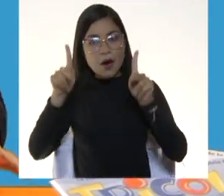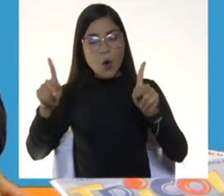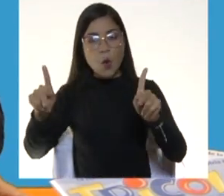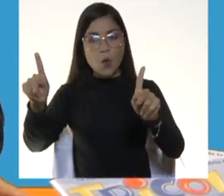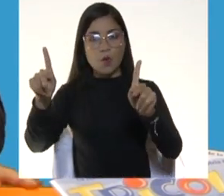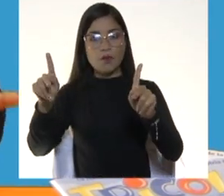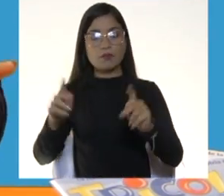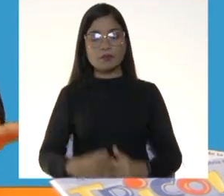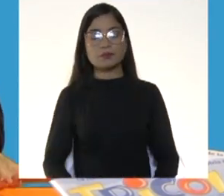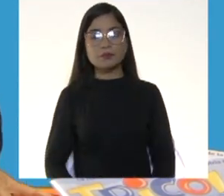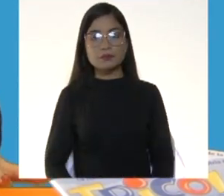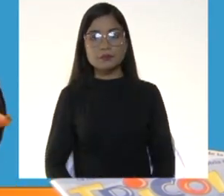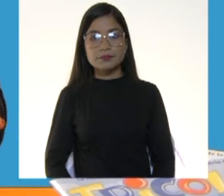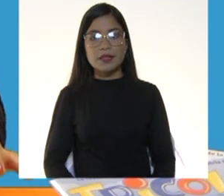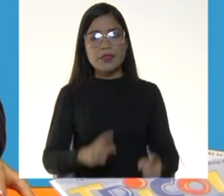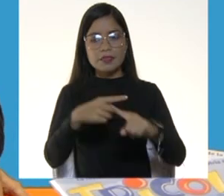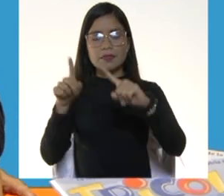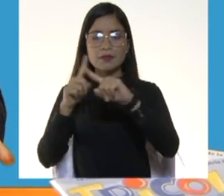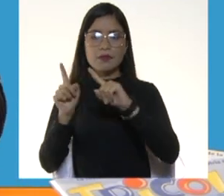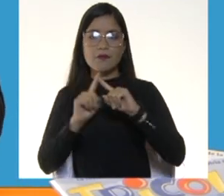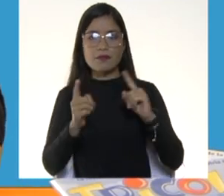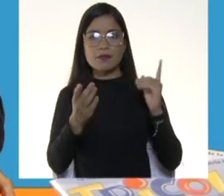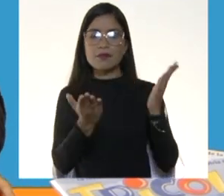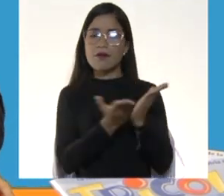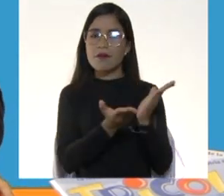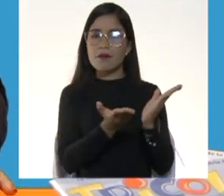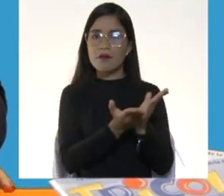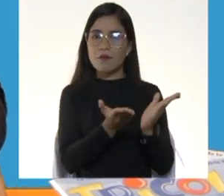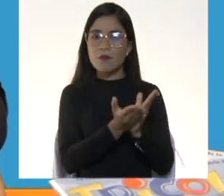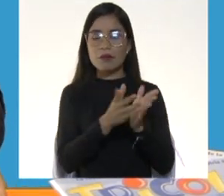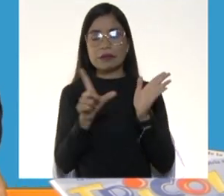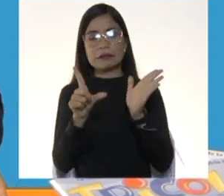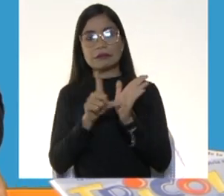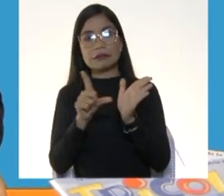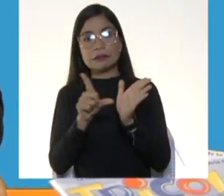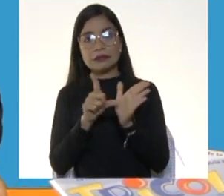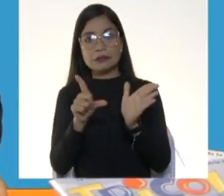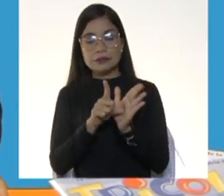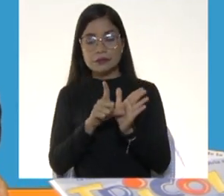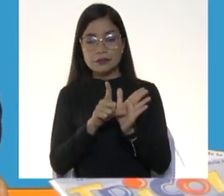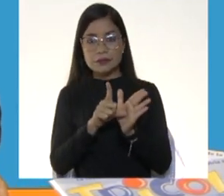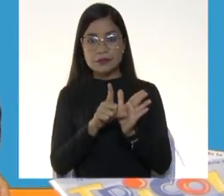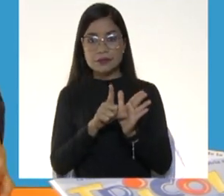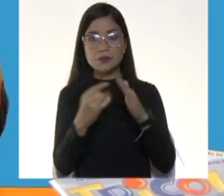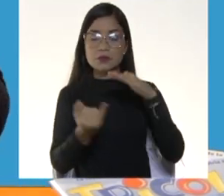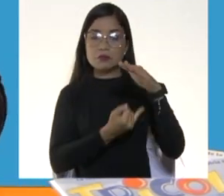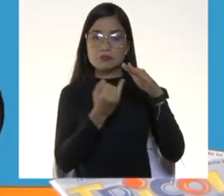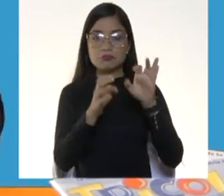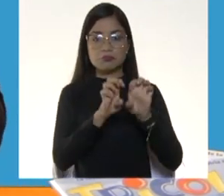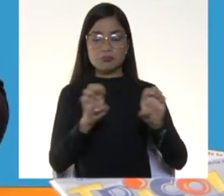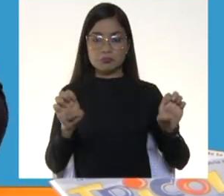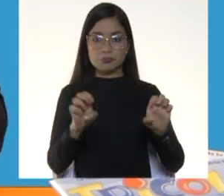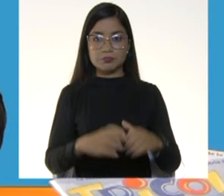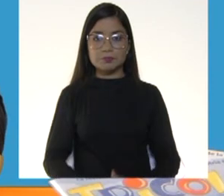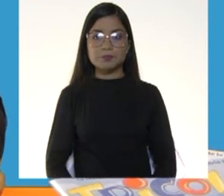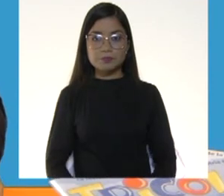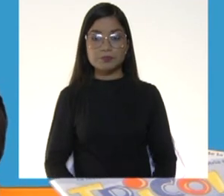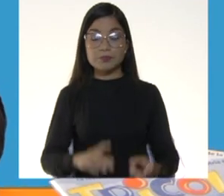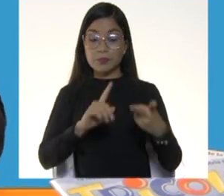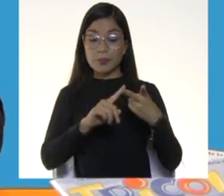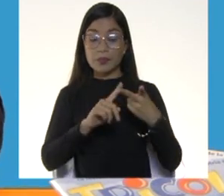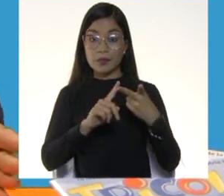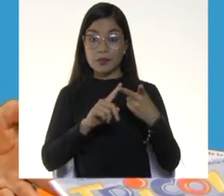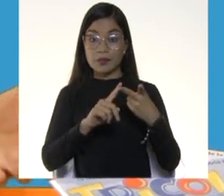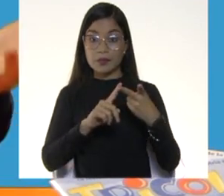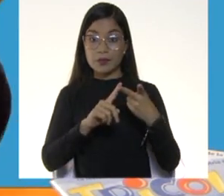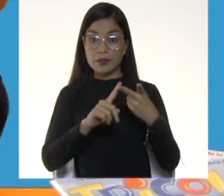en las diferentes escuelas, liceos y demás instituciones educativas. En la parte de